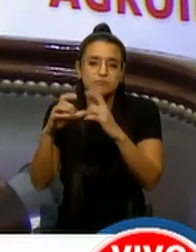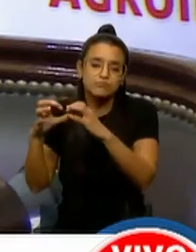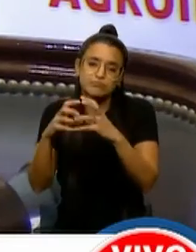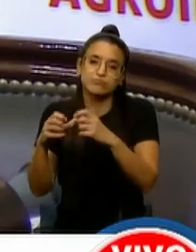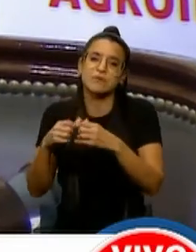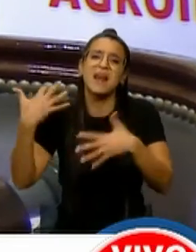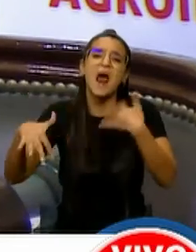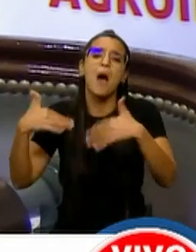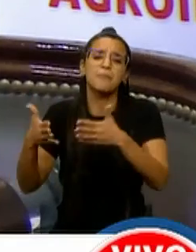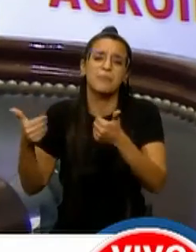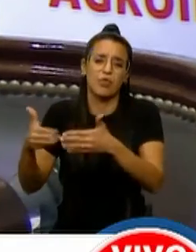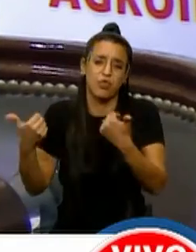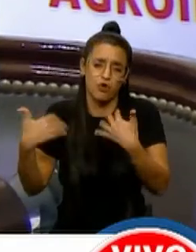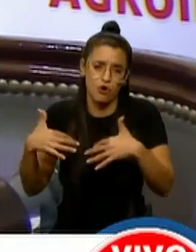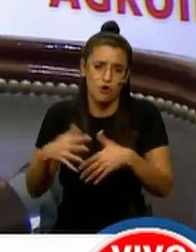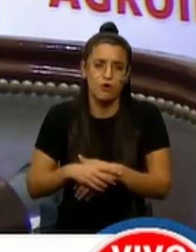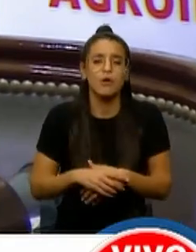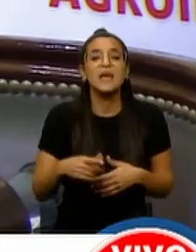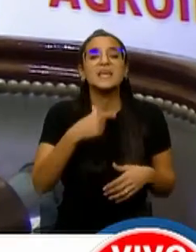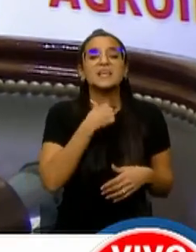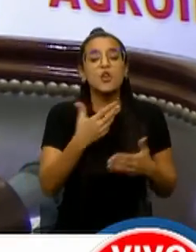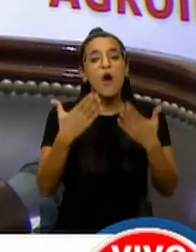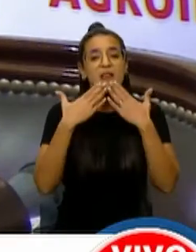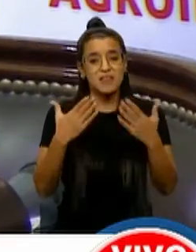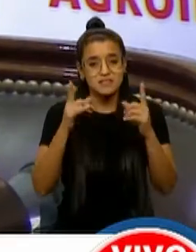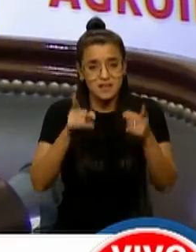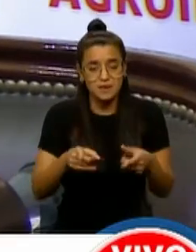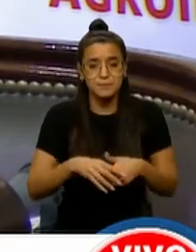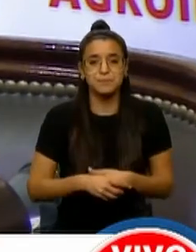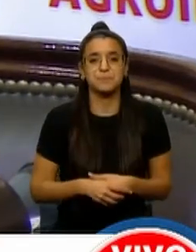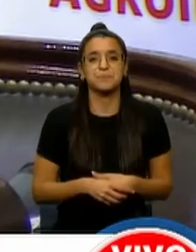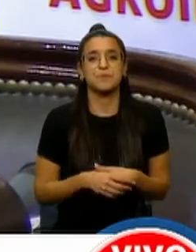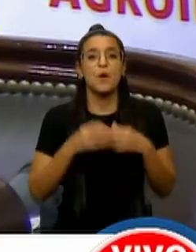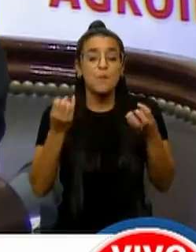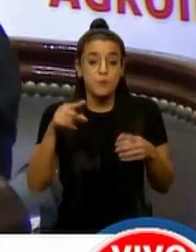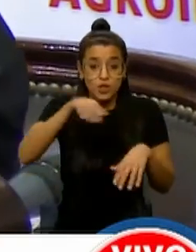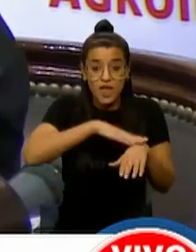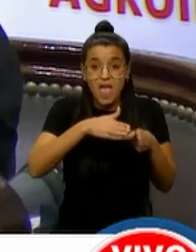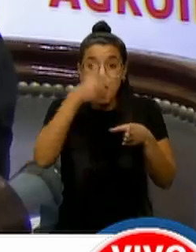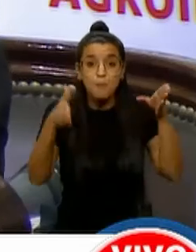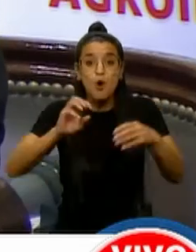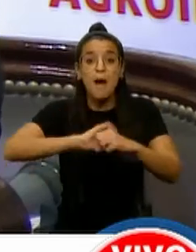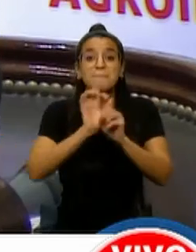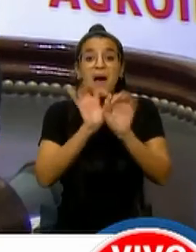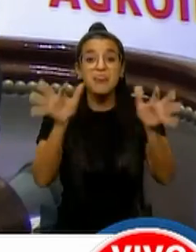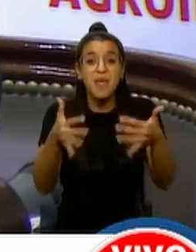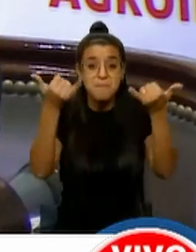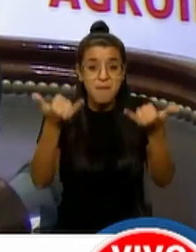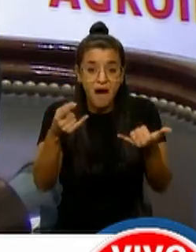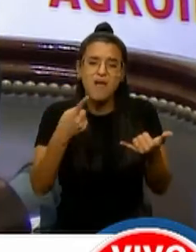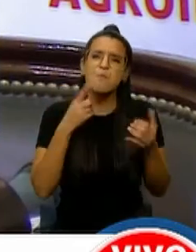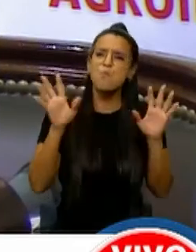tratado con la mayor rapidez posible. Quiero hacer algún agradecimiento porque en esta época de pandemia donde ha sido